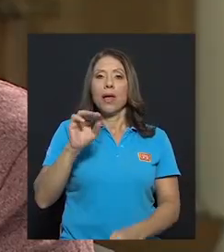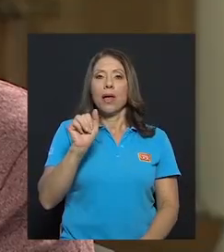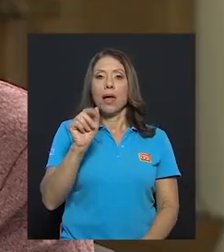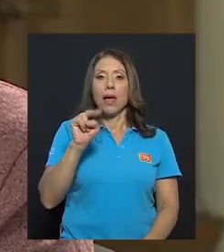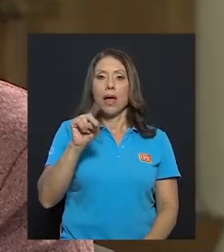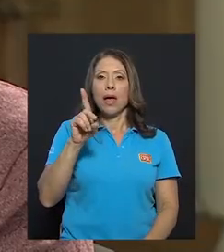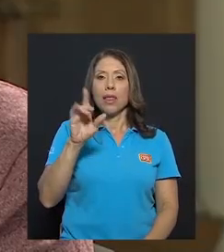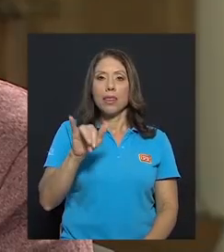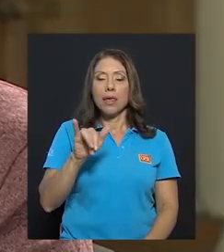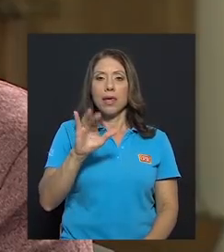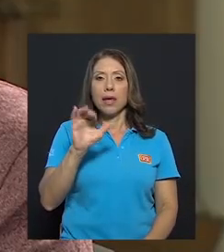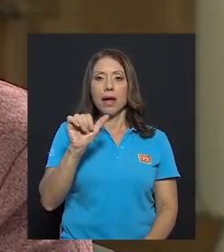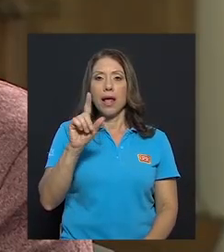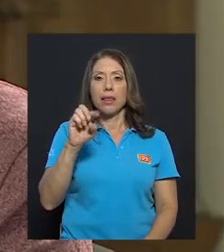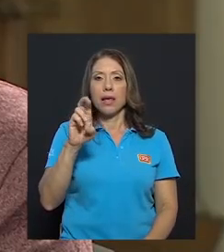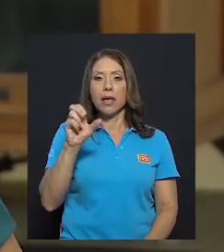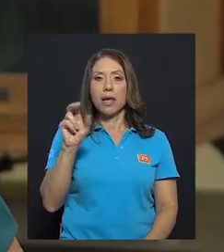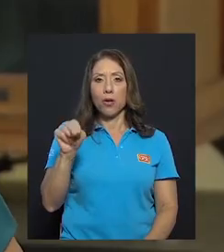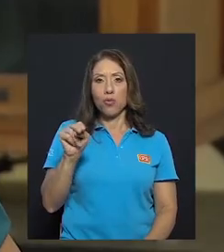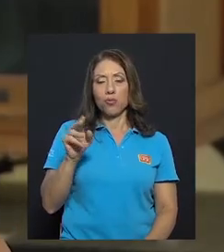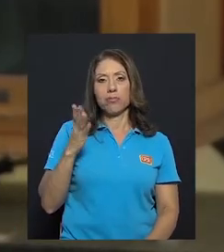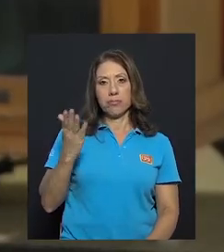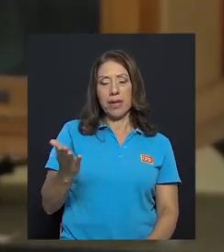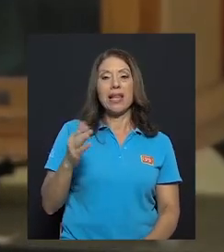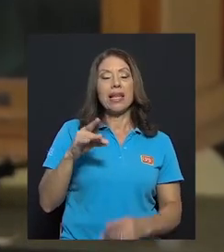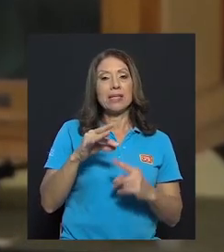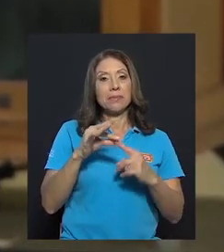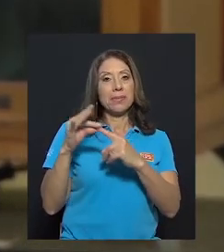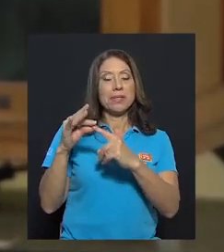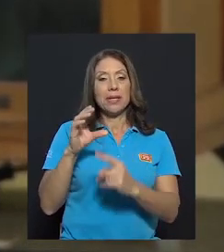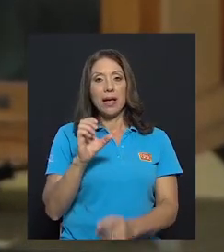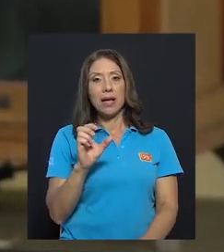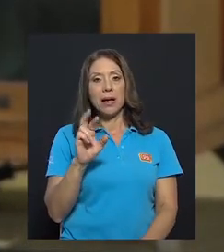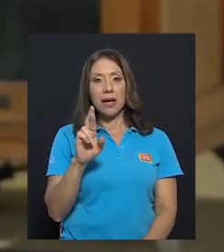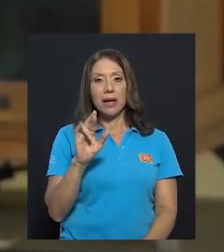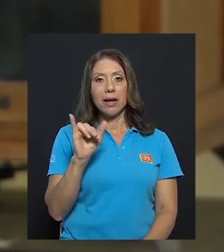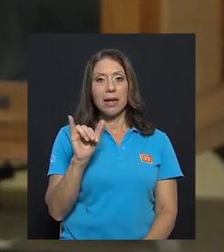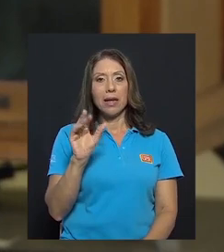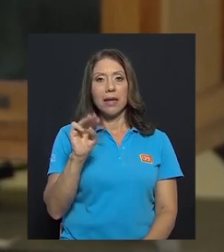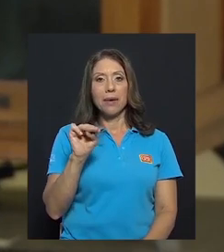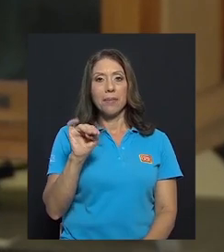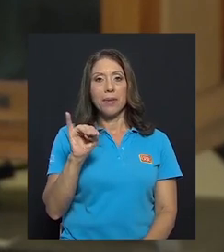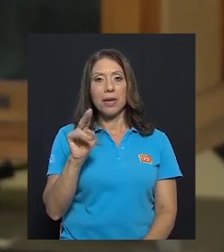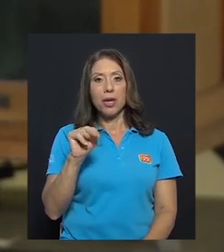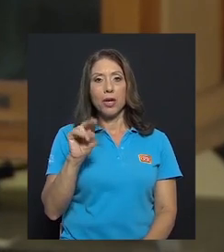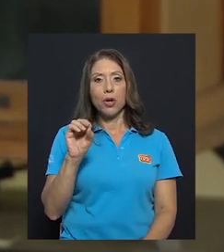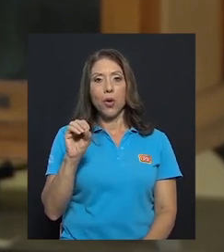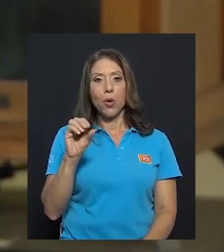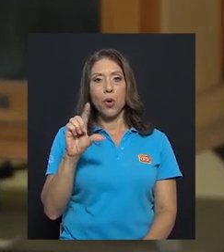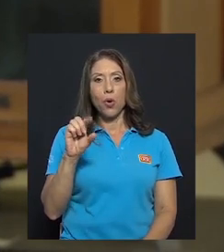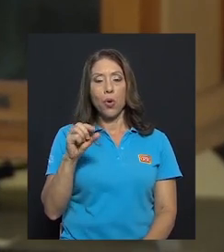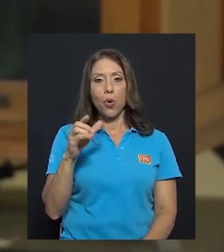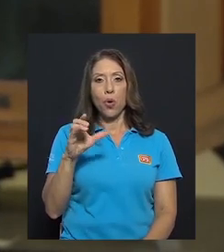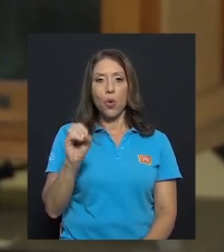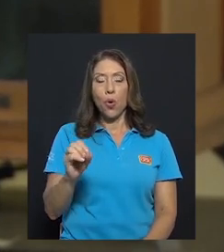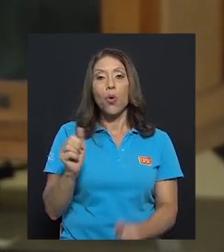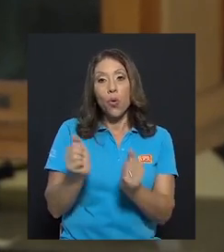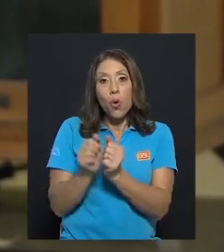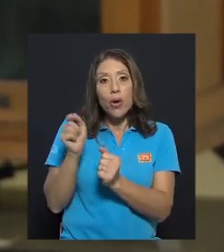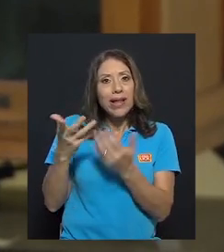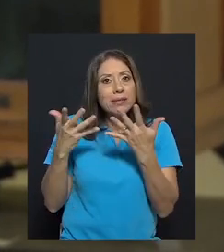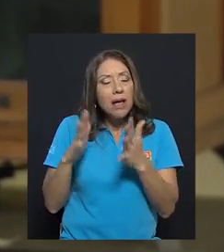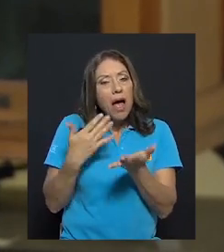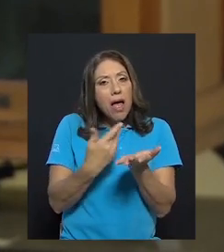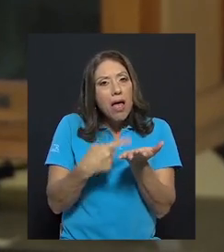Andy Calderón Meléndez, quien es criminólogo y con quien pues hemos ido evacuando toda una serie de dudas. Y en este